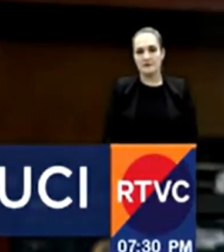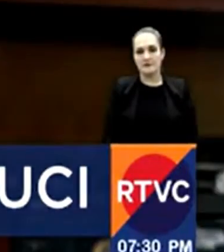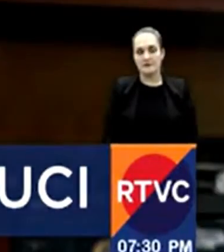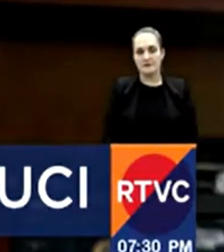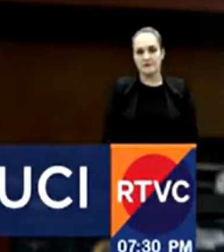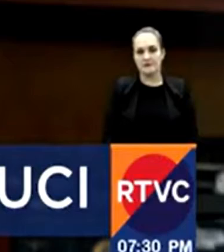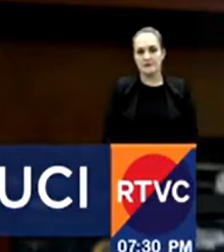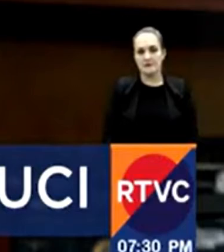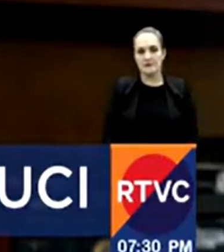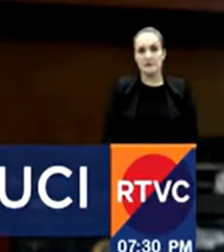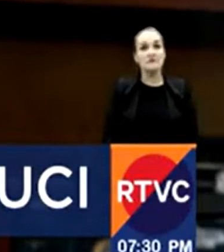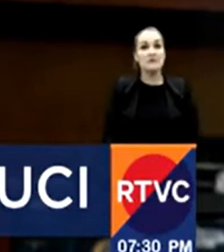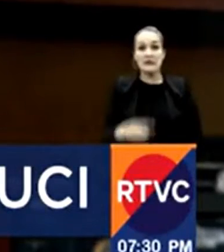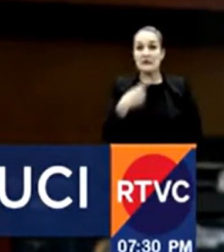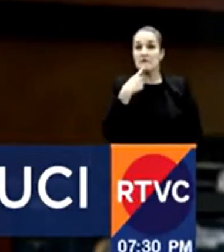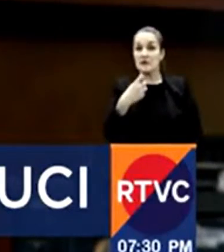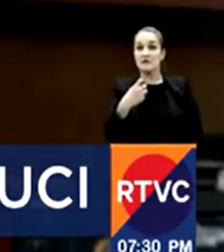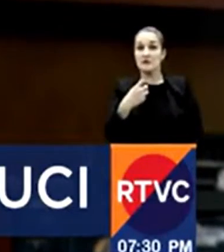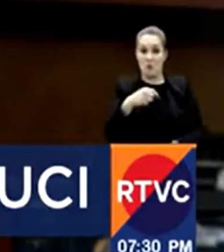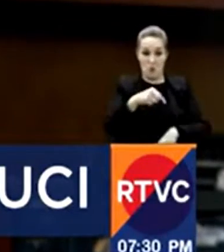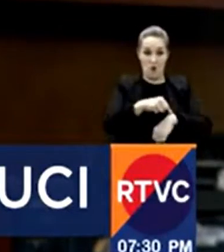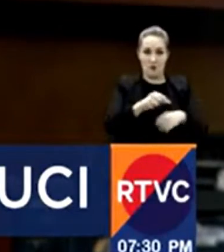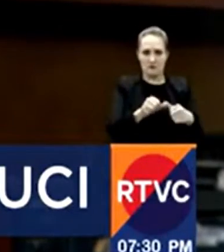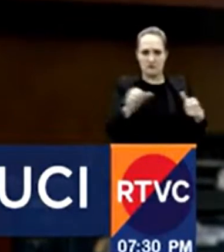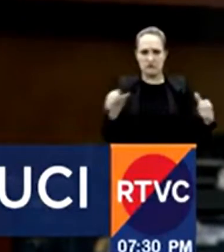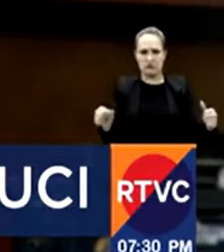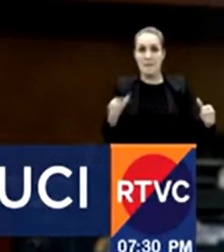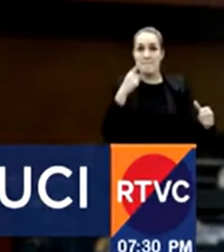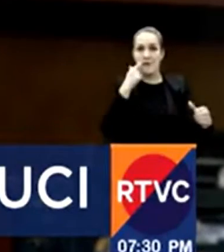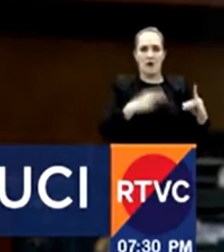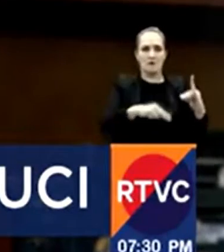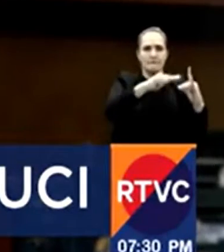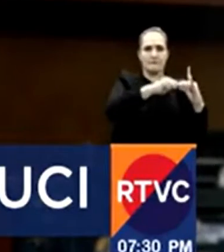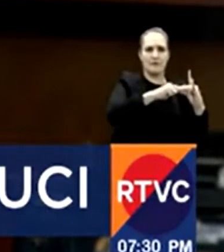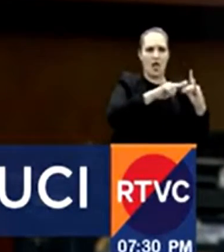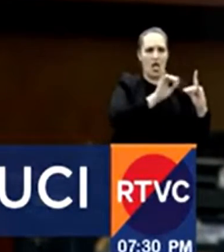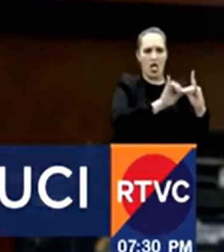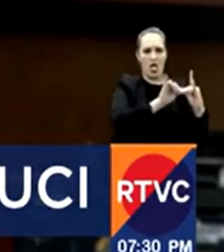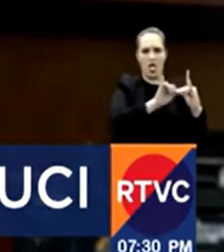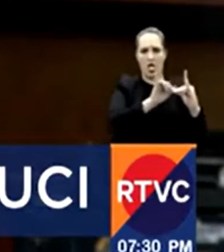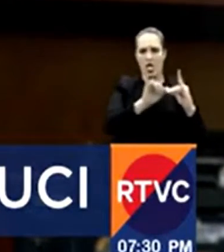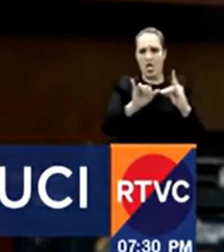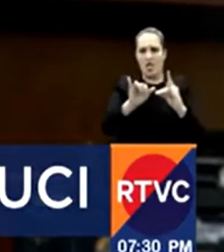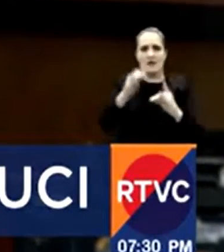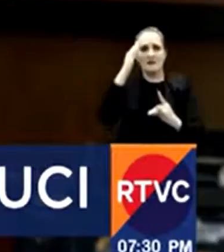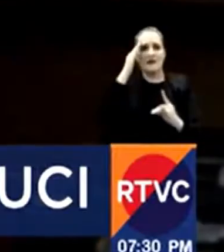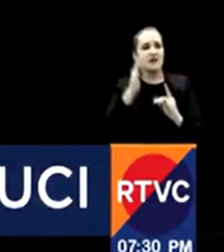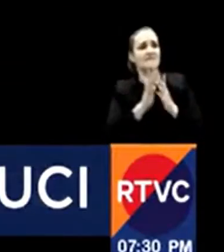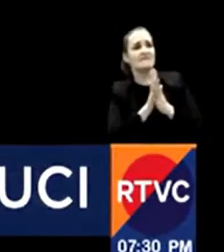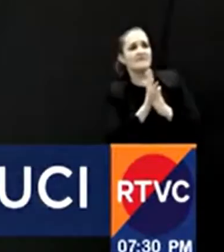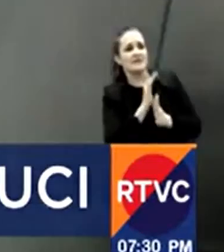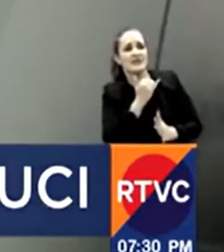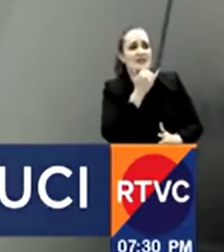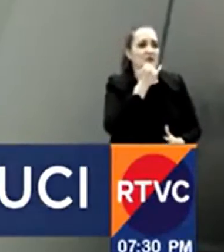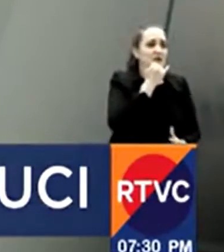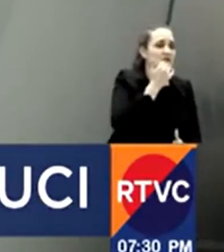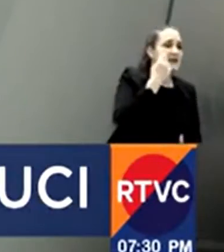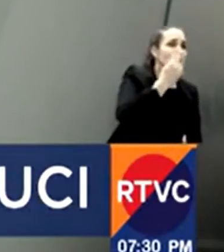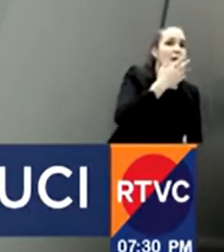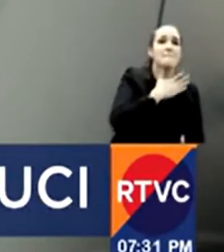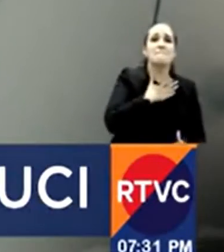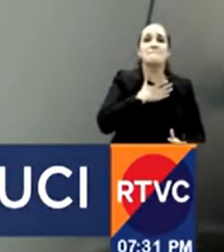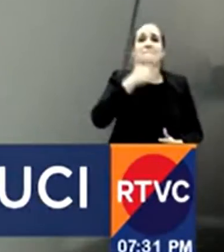Fue un momento muy difícil porque no estás acostumbrado a que no tengas información es que es tu